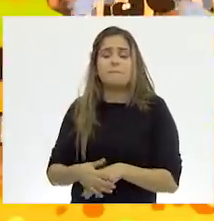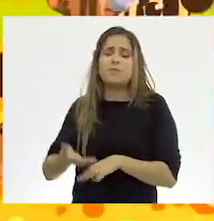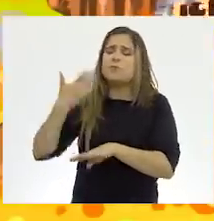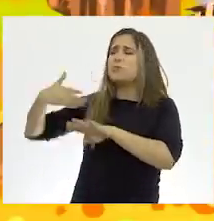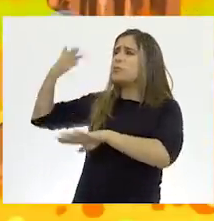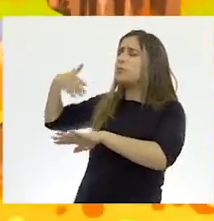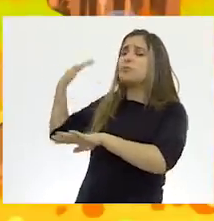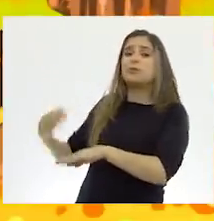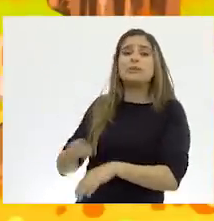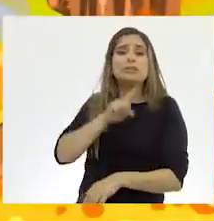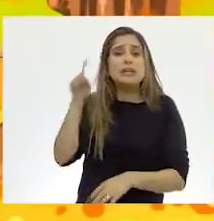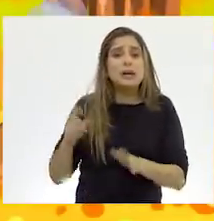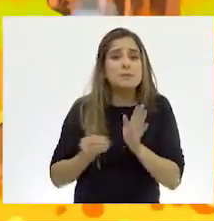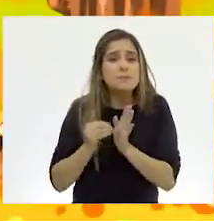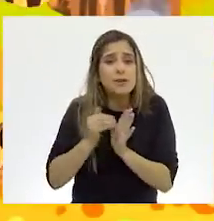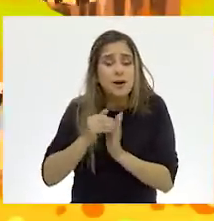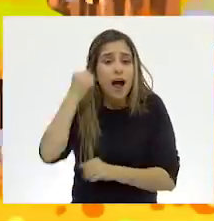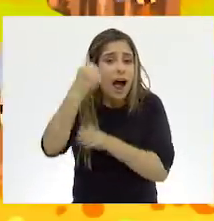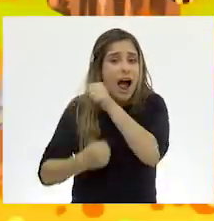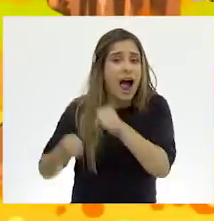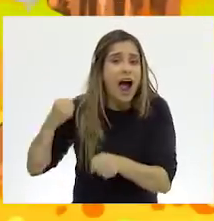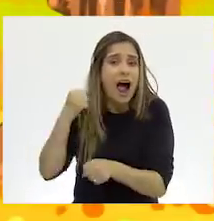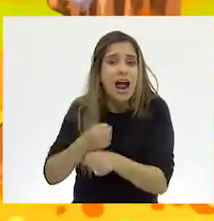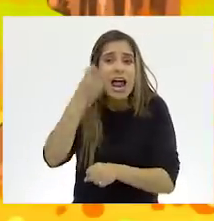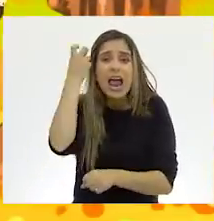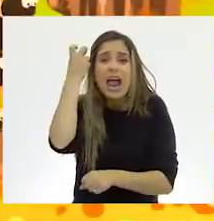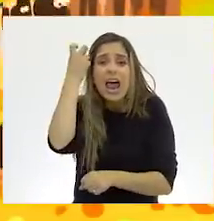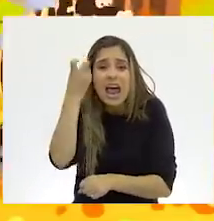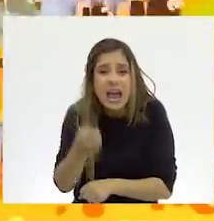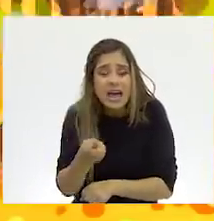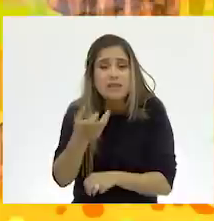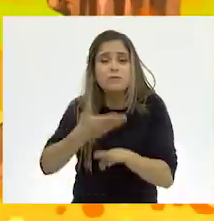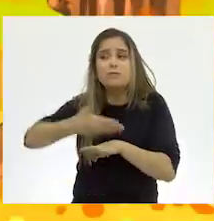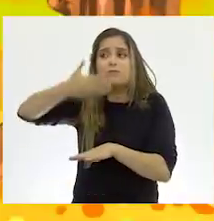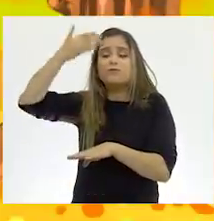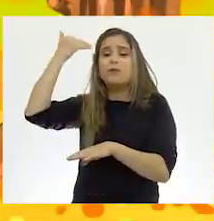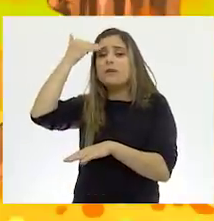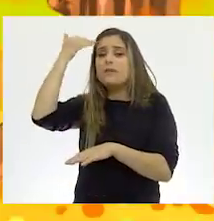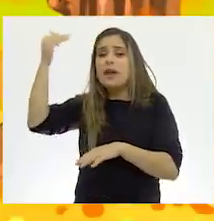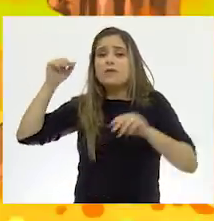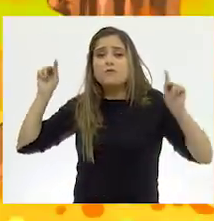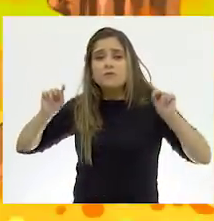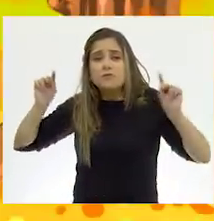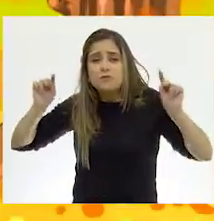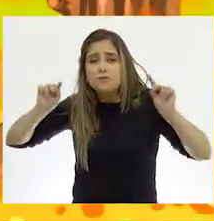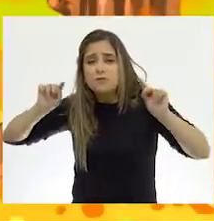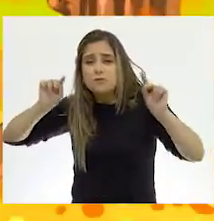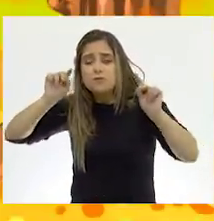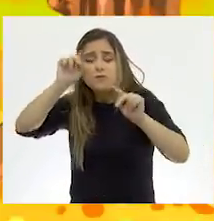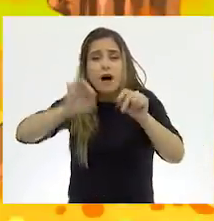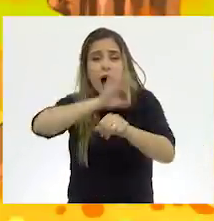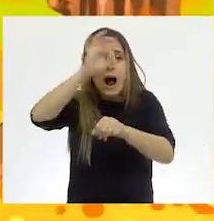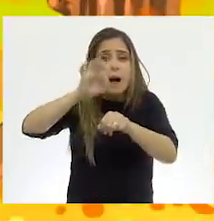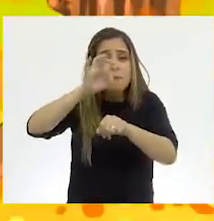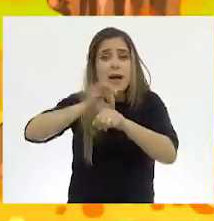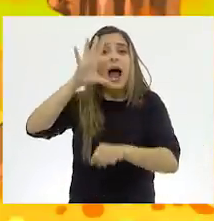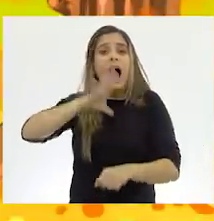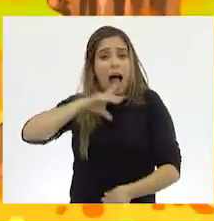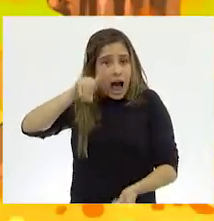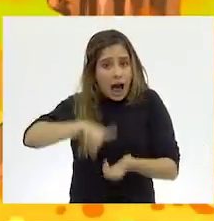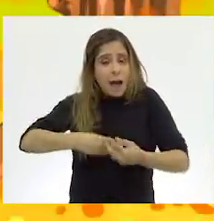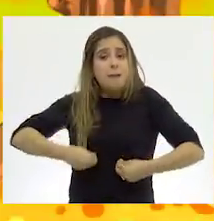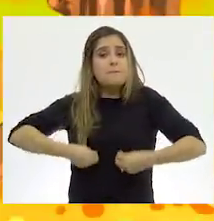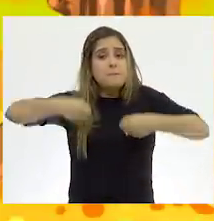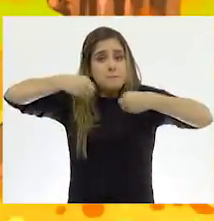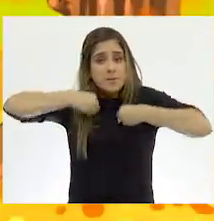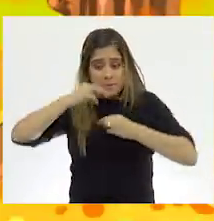años, ese es el tiempo mínimo que las abejas llevan en nuestra tierra. Así